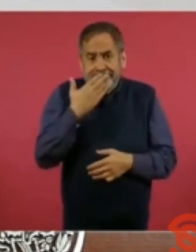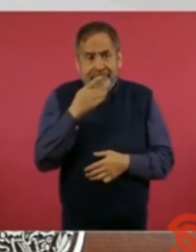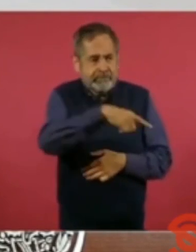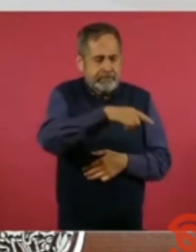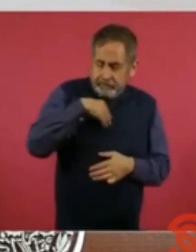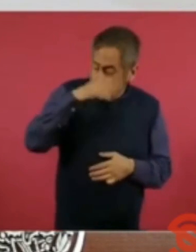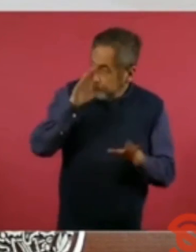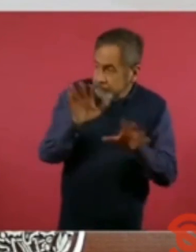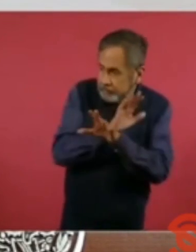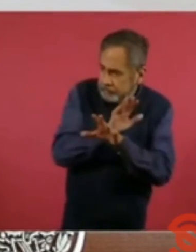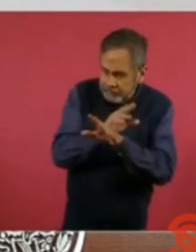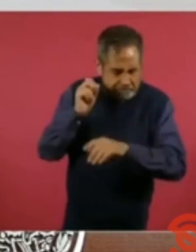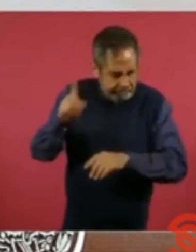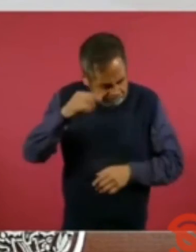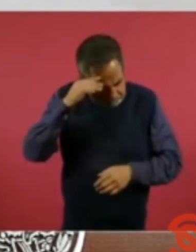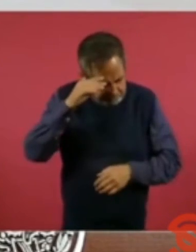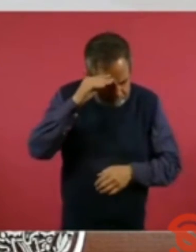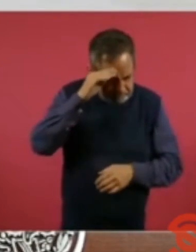y pragmática,